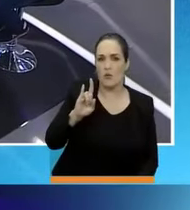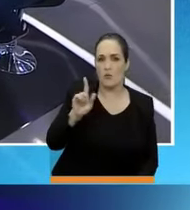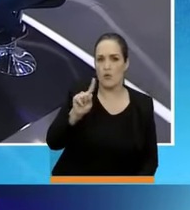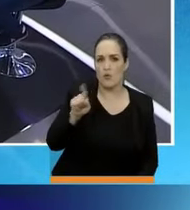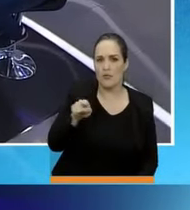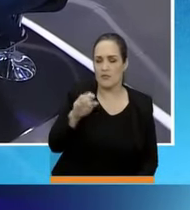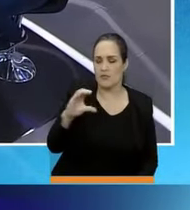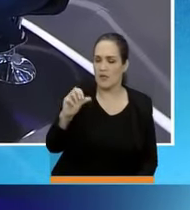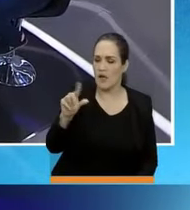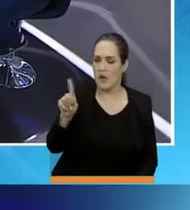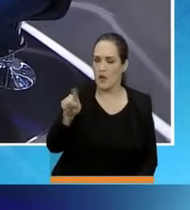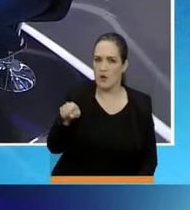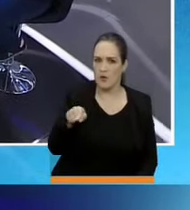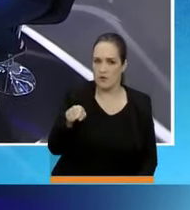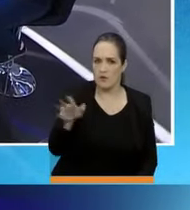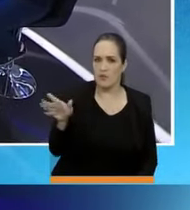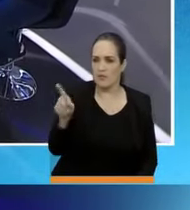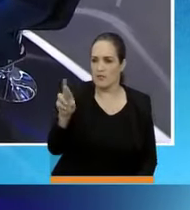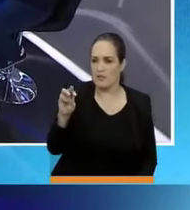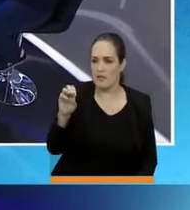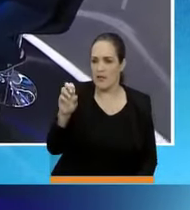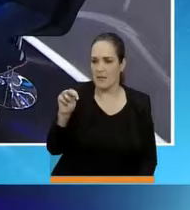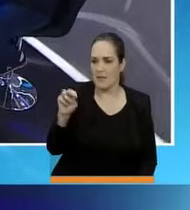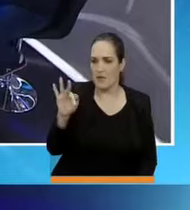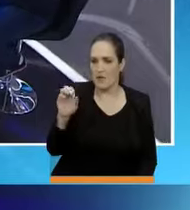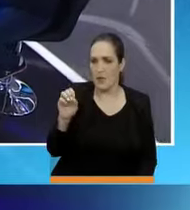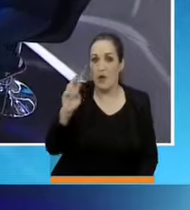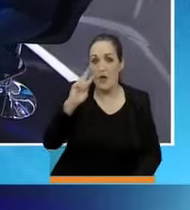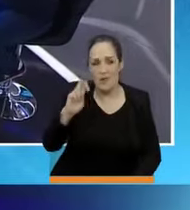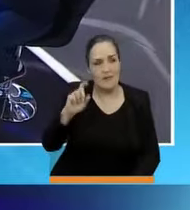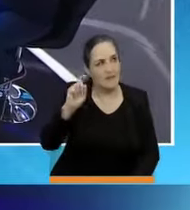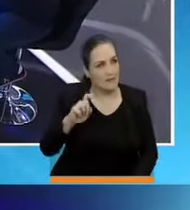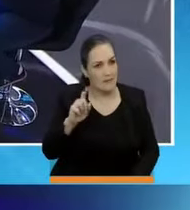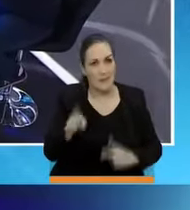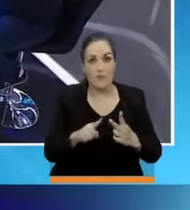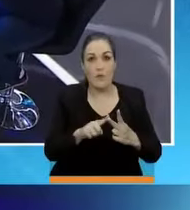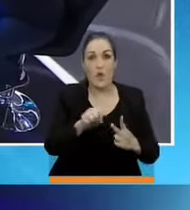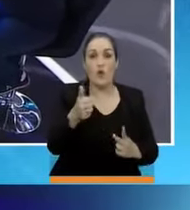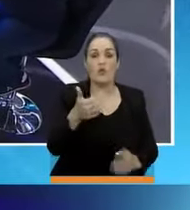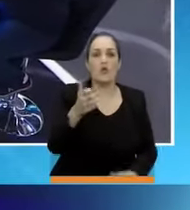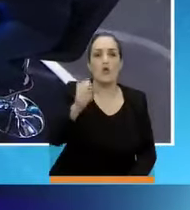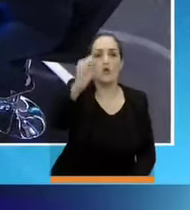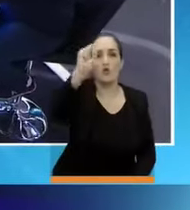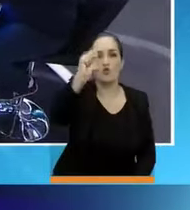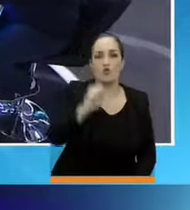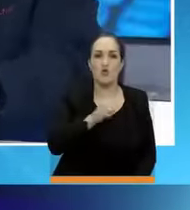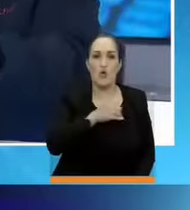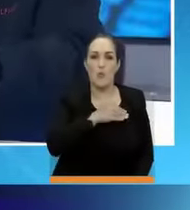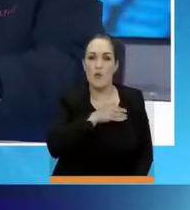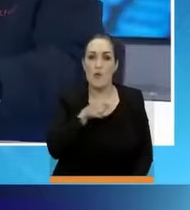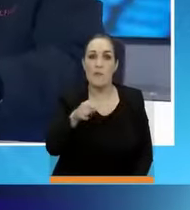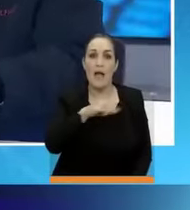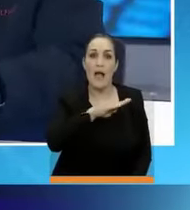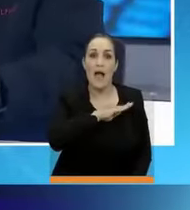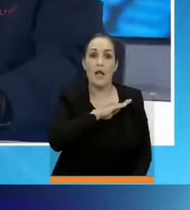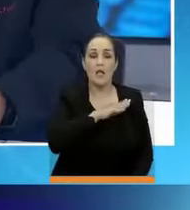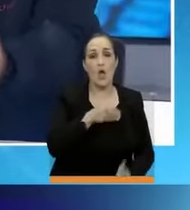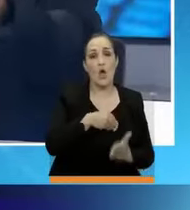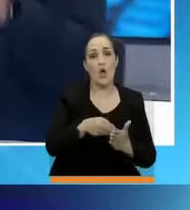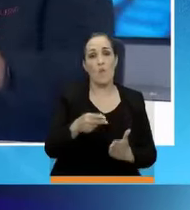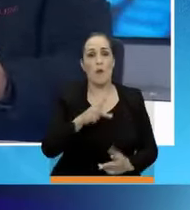casos como la alcaldía de Sicuco, un municipio al sur de Bolívar, donde el alcalde adquirió una camioneta para sí